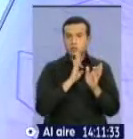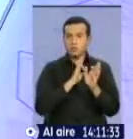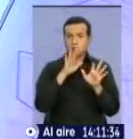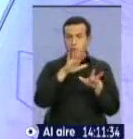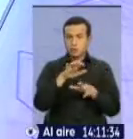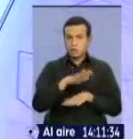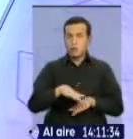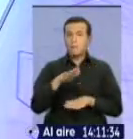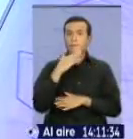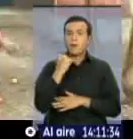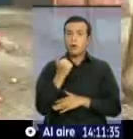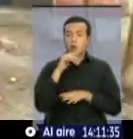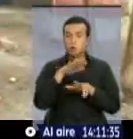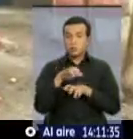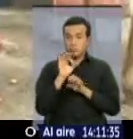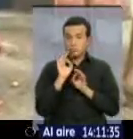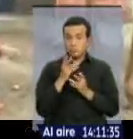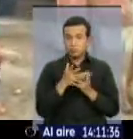sus cultivos.